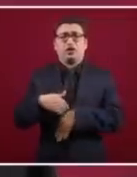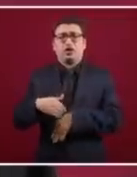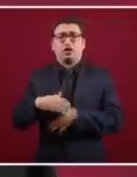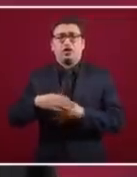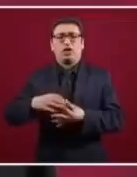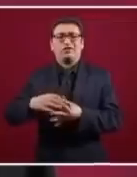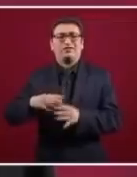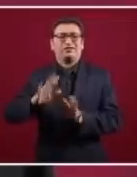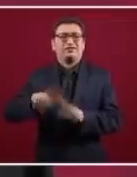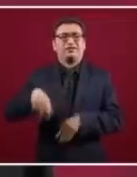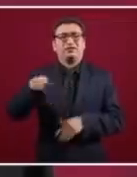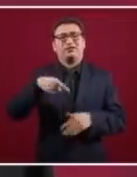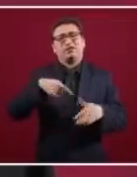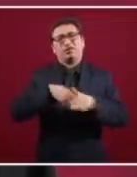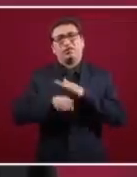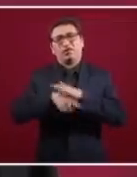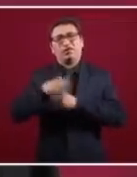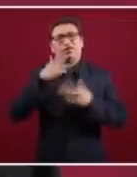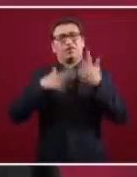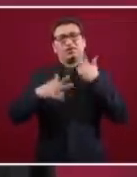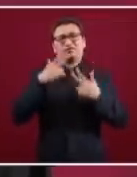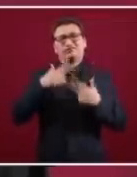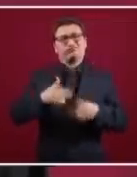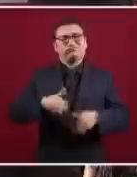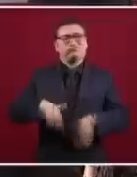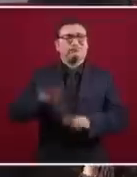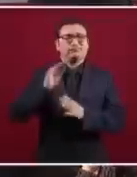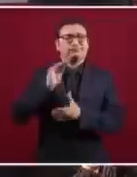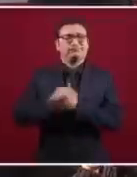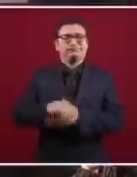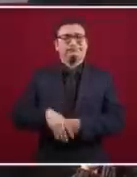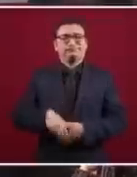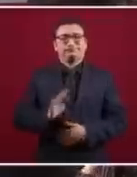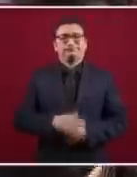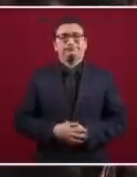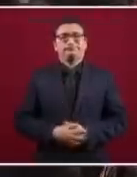a esa calumnia vamos